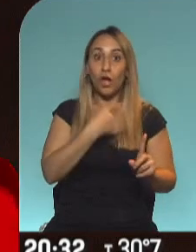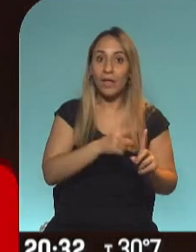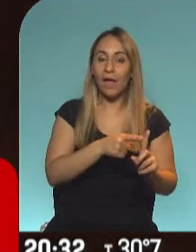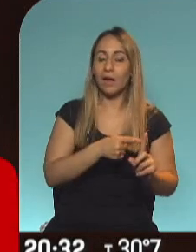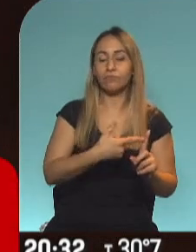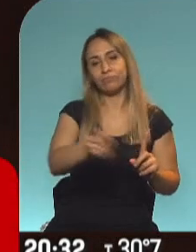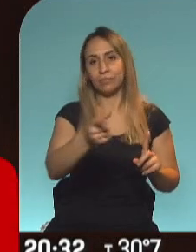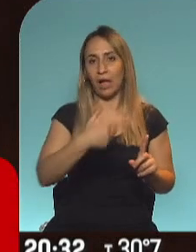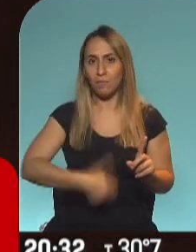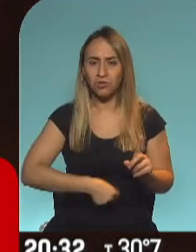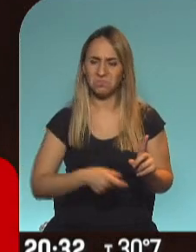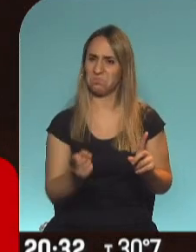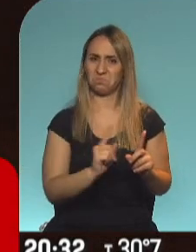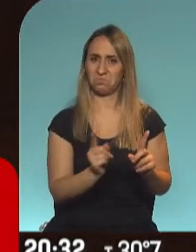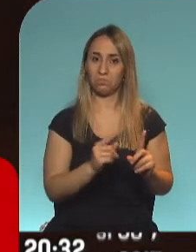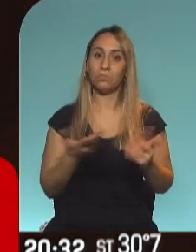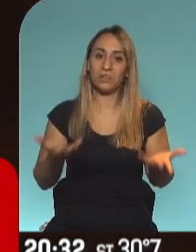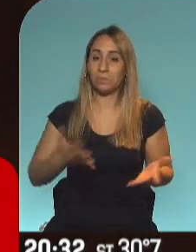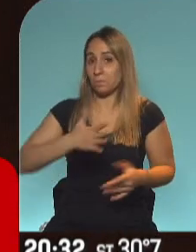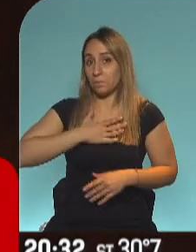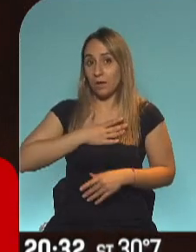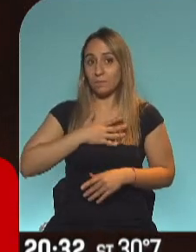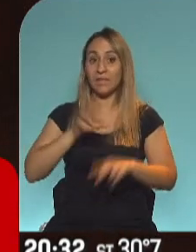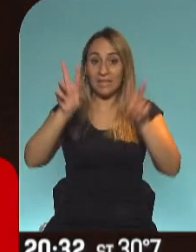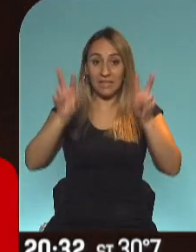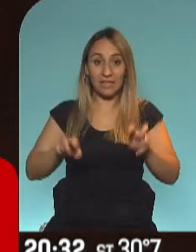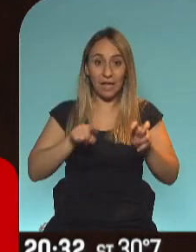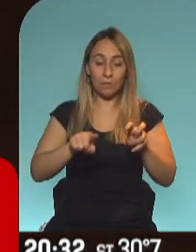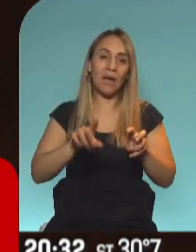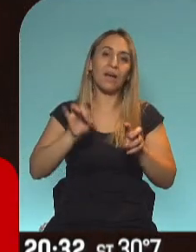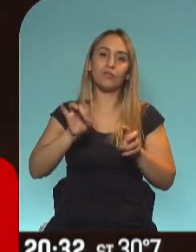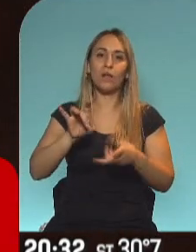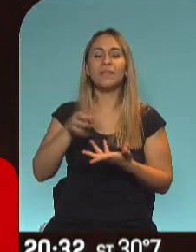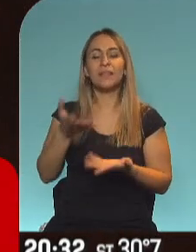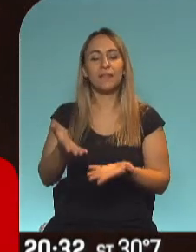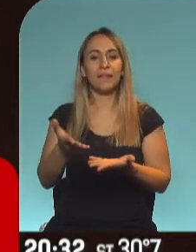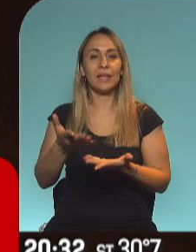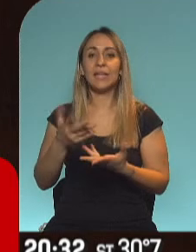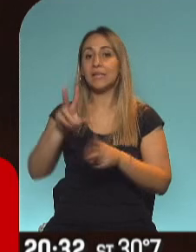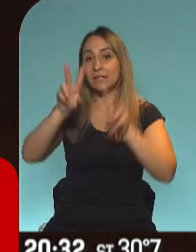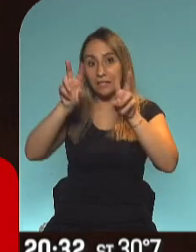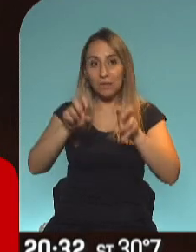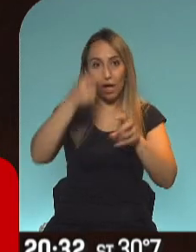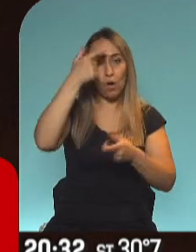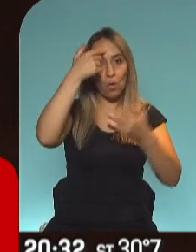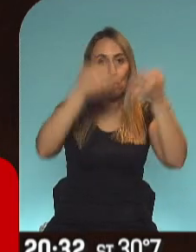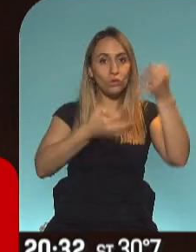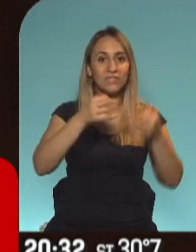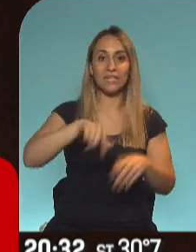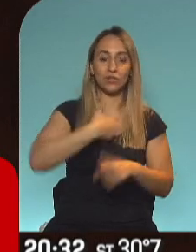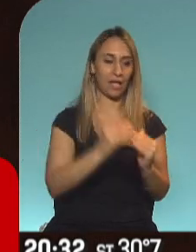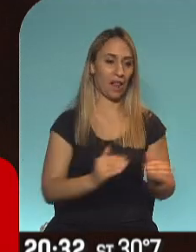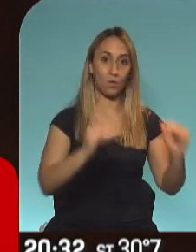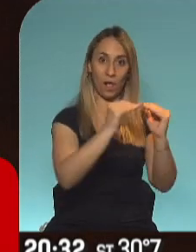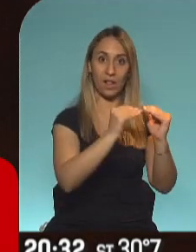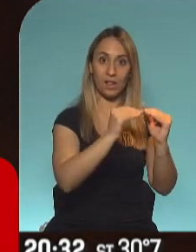Por eso te digo que me parece un tema no solo sanitario, sino de justicia social, porque hoy no es igual